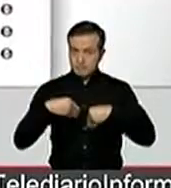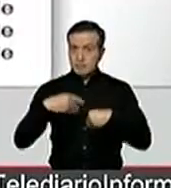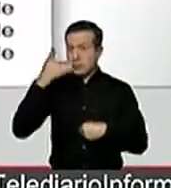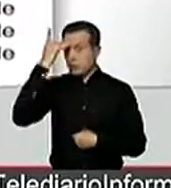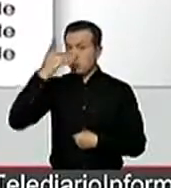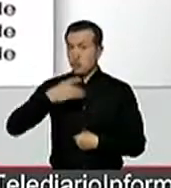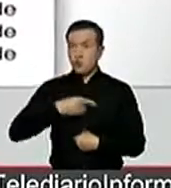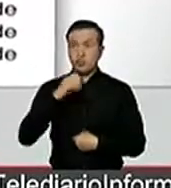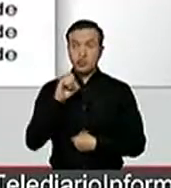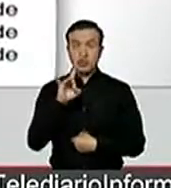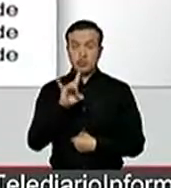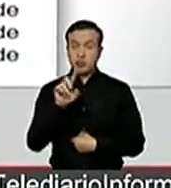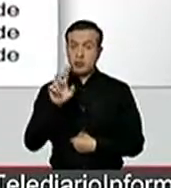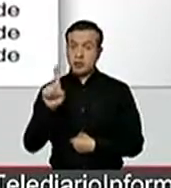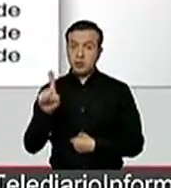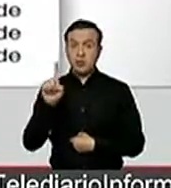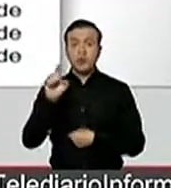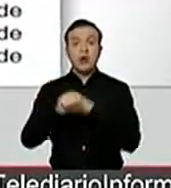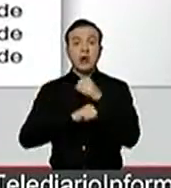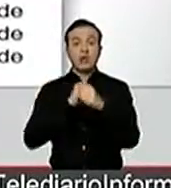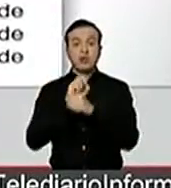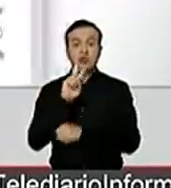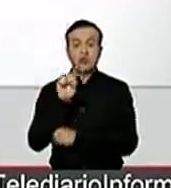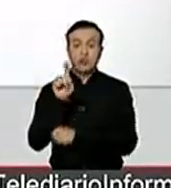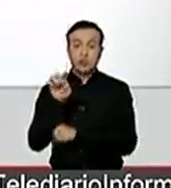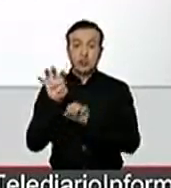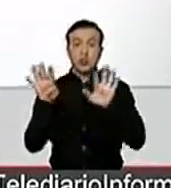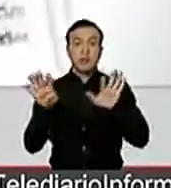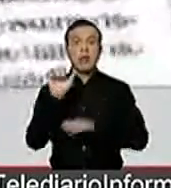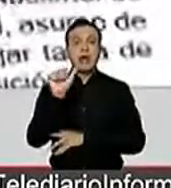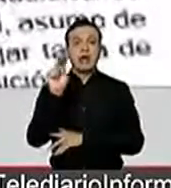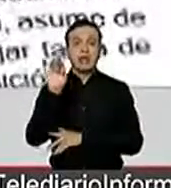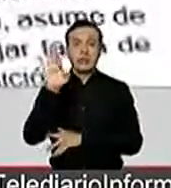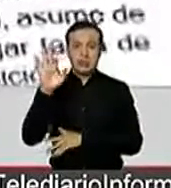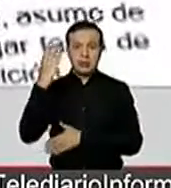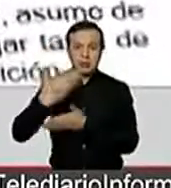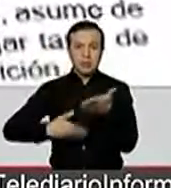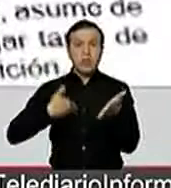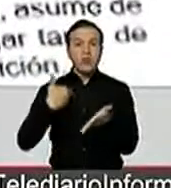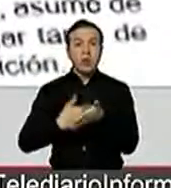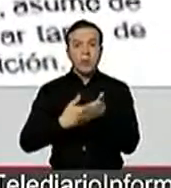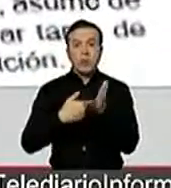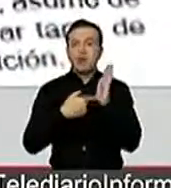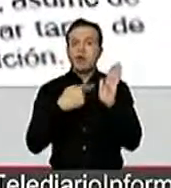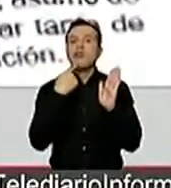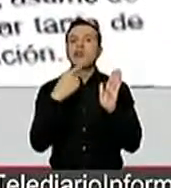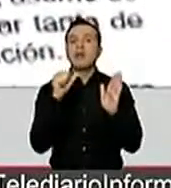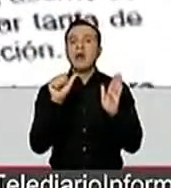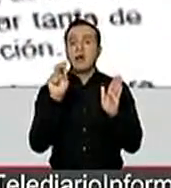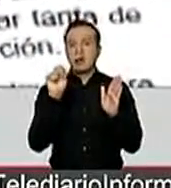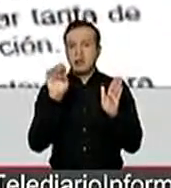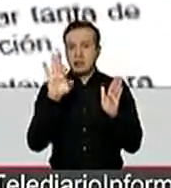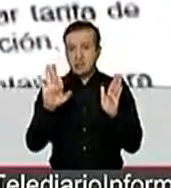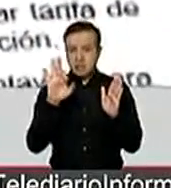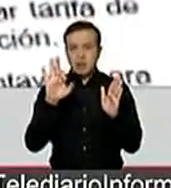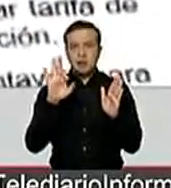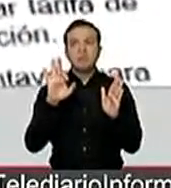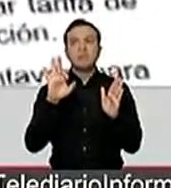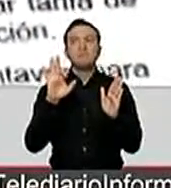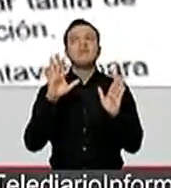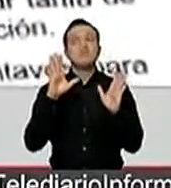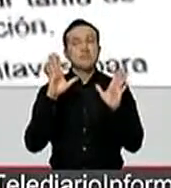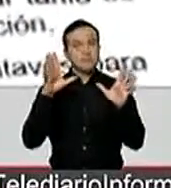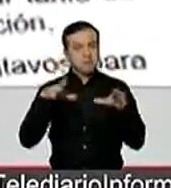resolución 081-2019 de la Agencia Nacional de Tránsito, documento que agrega que la ANT asume de manera